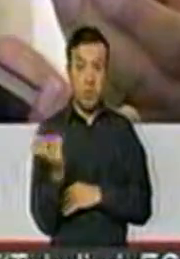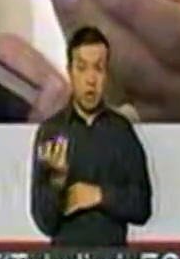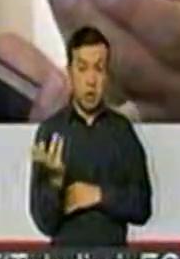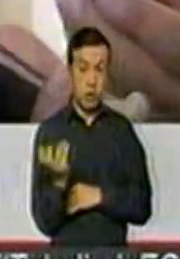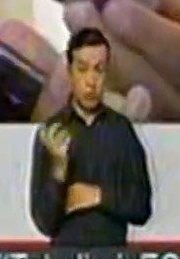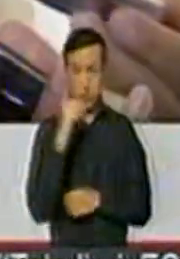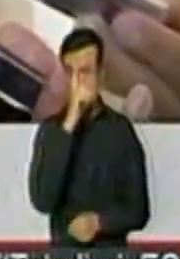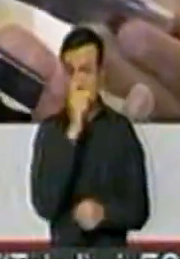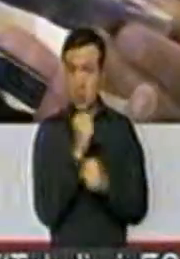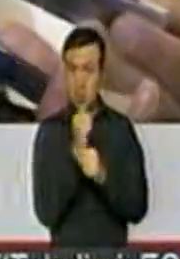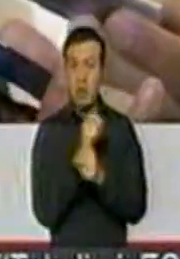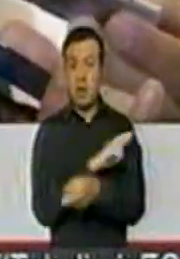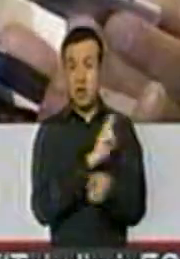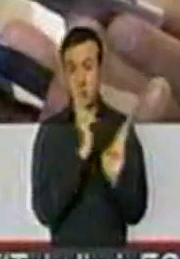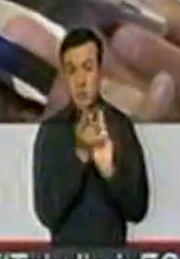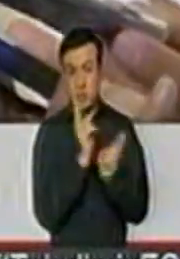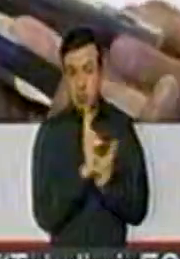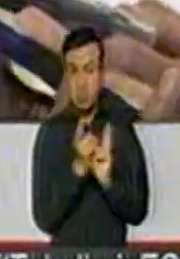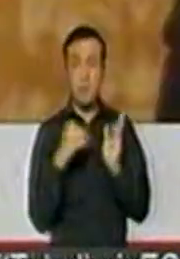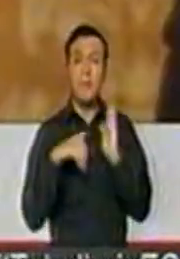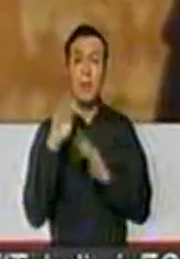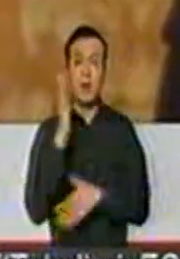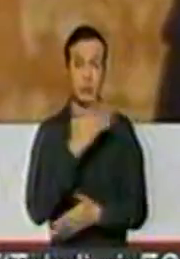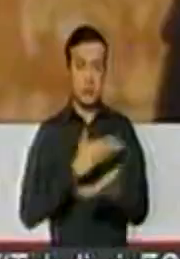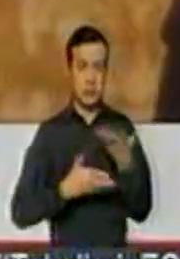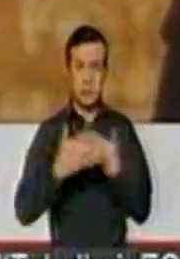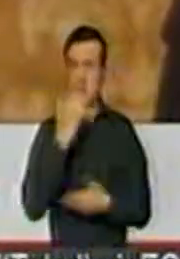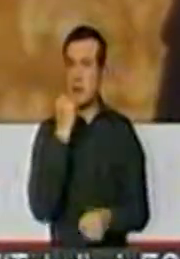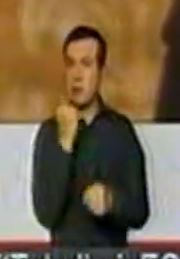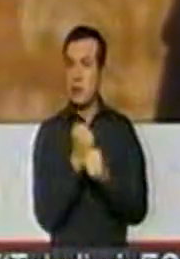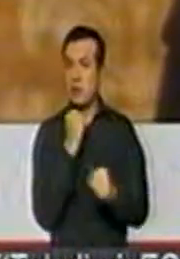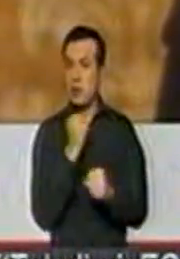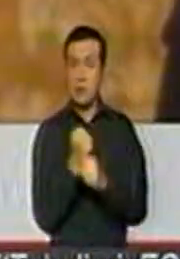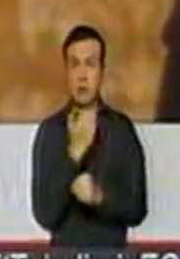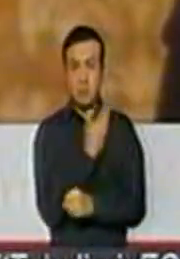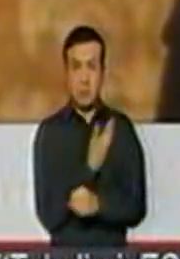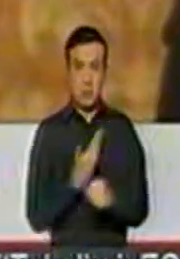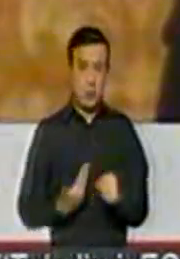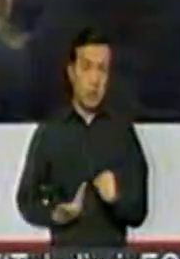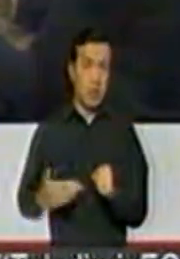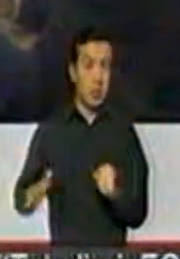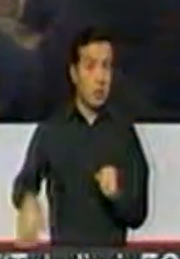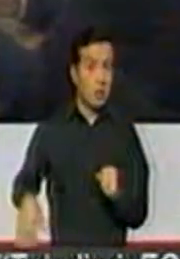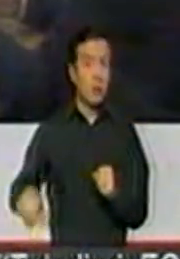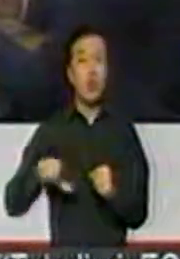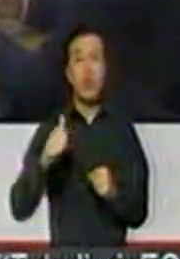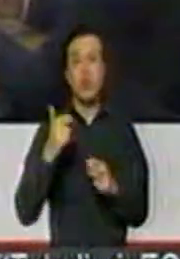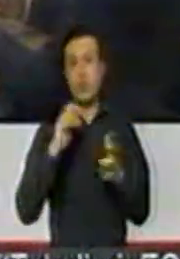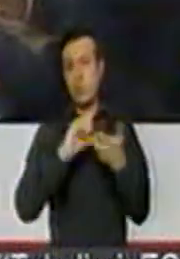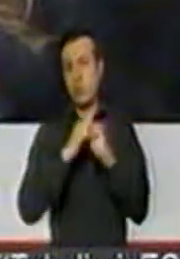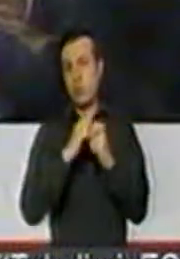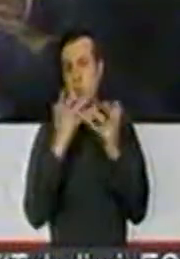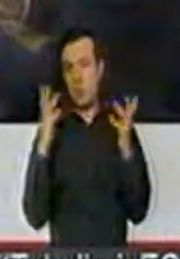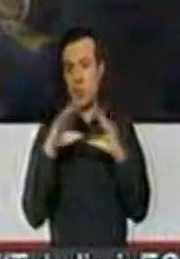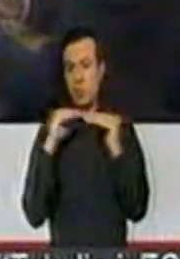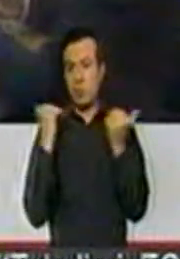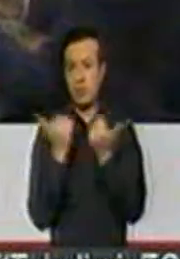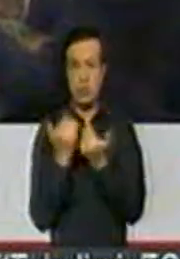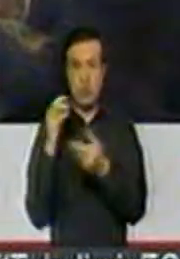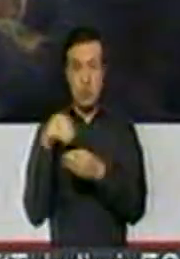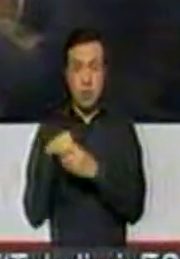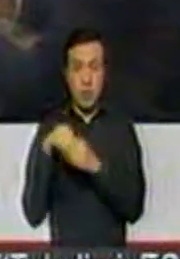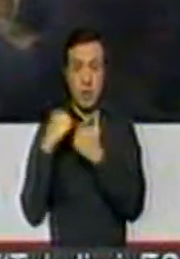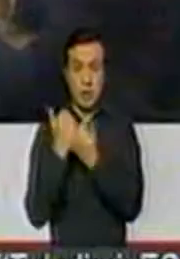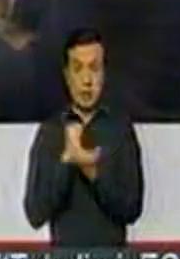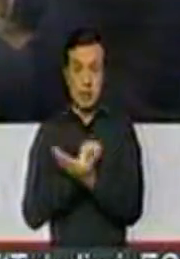Son reformas y mecanismos para dinamizar el empleo. Adicional al retraso del Ejecutivo, existe otro inconveniente, y es que la Comisión de los Trabajadores